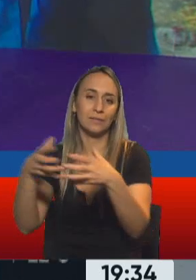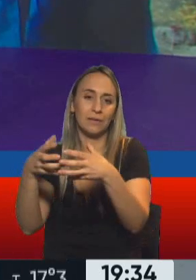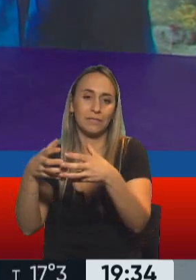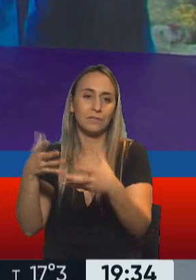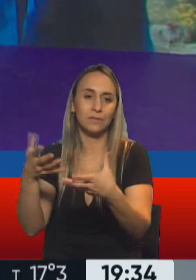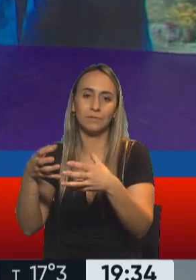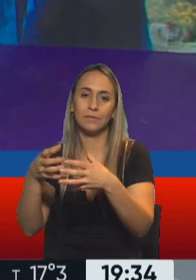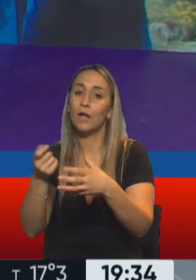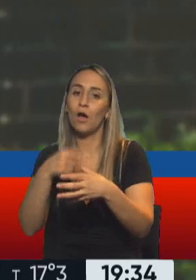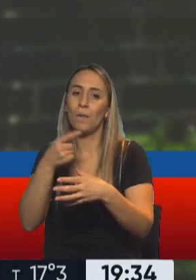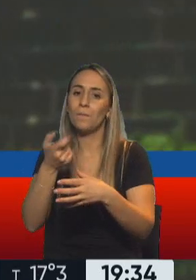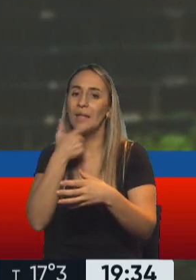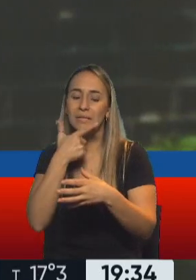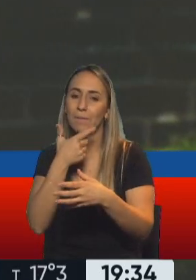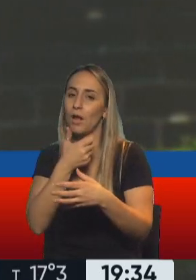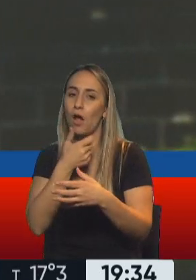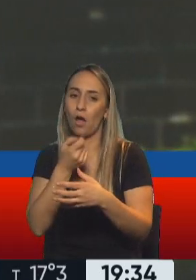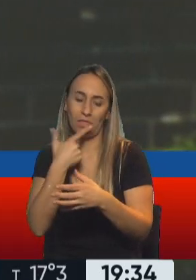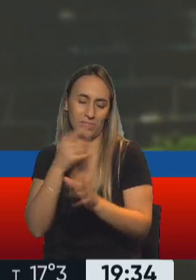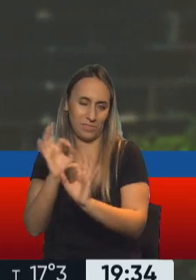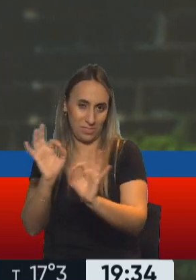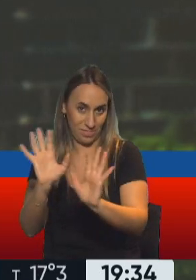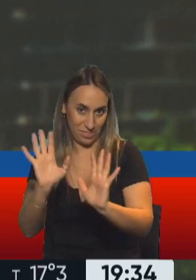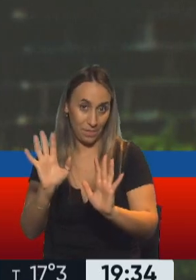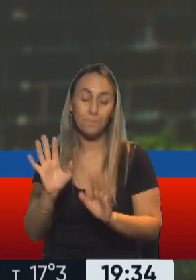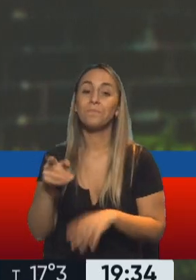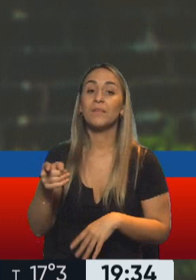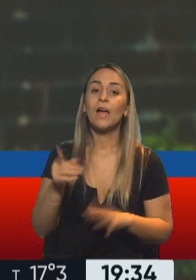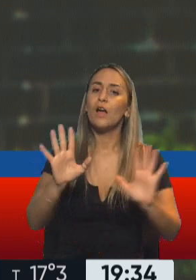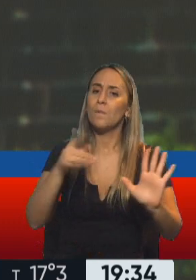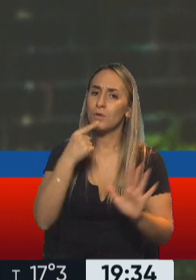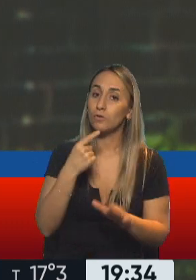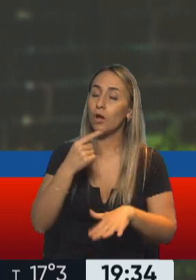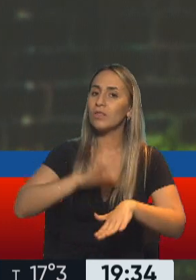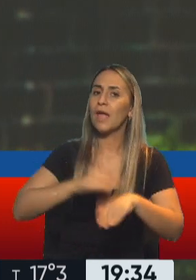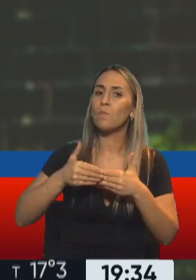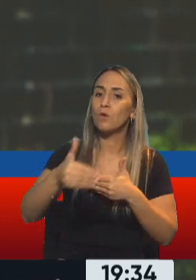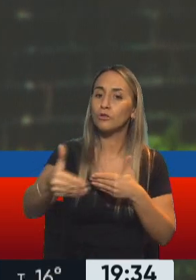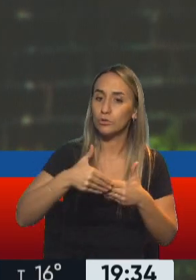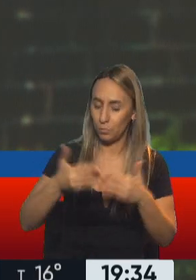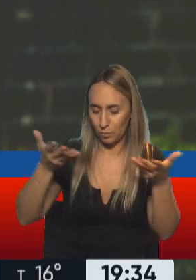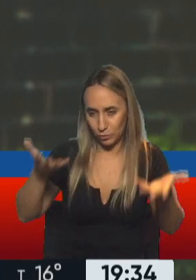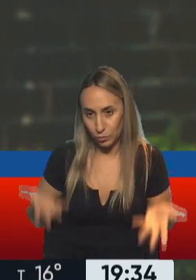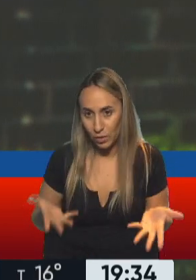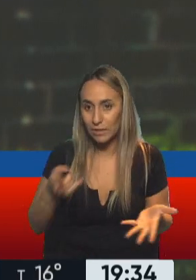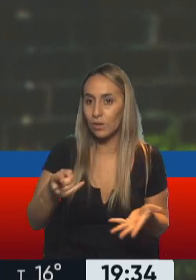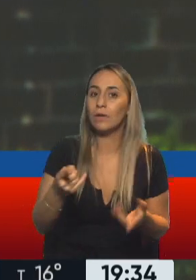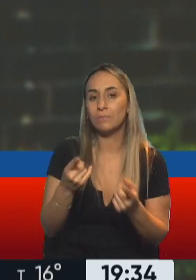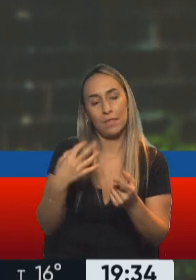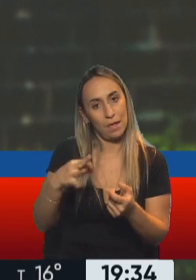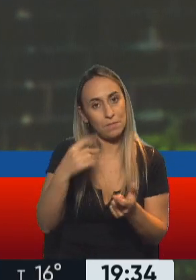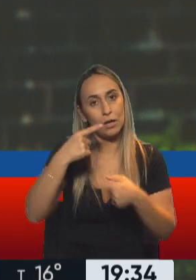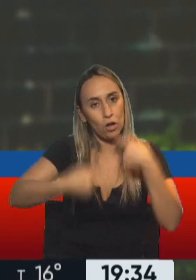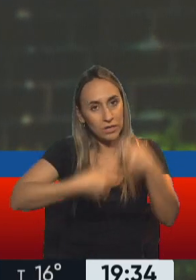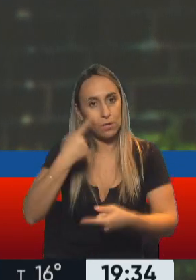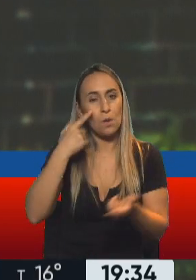droga nuevamente. Preguntas como para cerrar y preguntas de los millones. Plazos. Esto obviamente necesita más ensayos, más